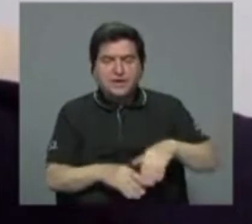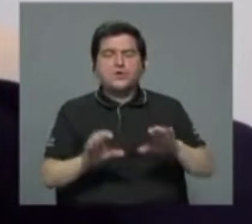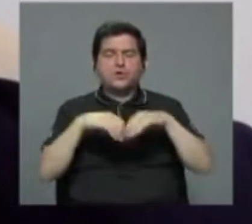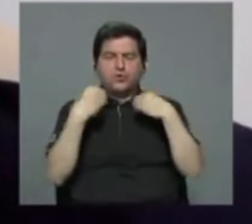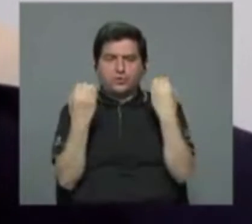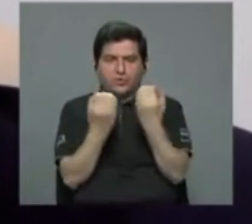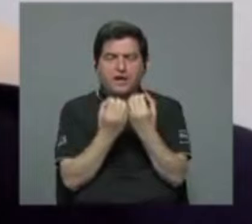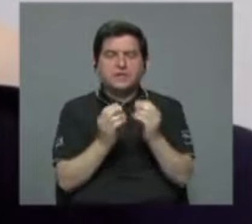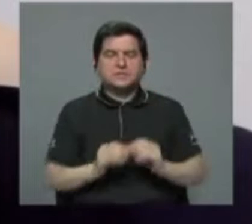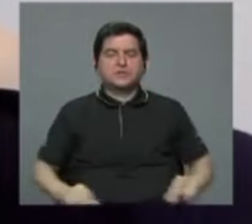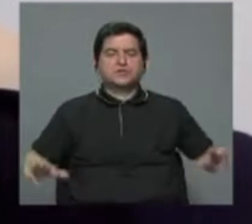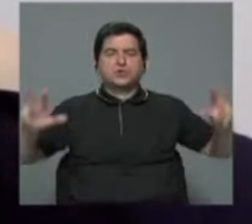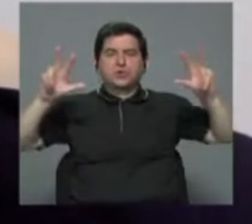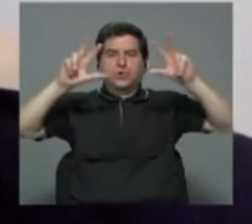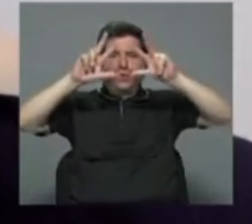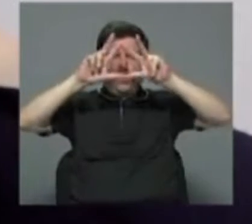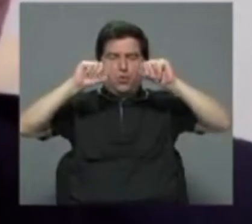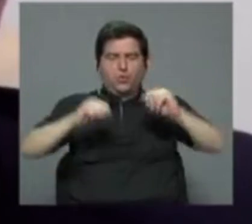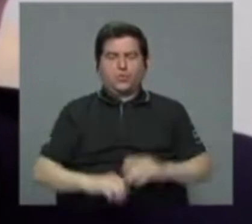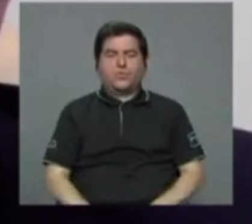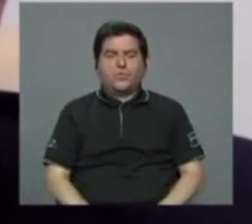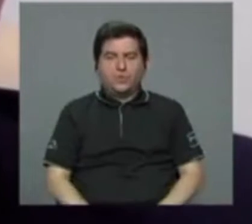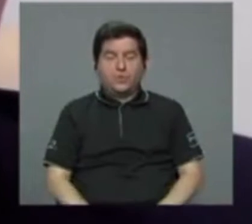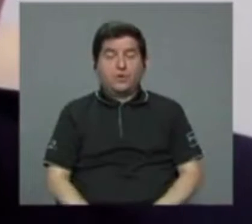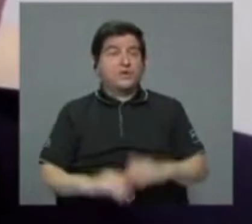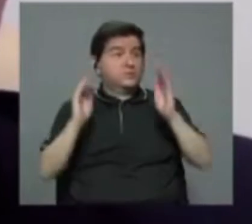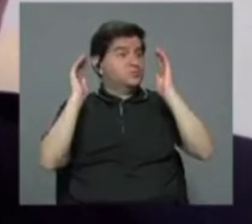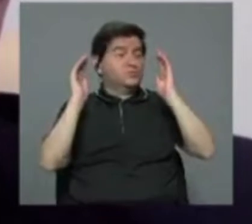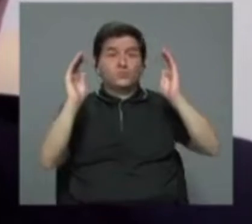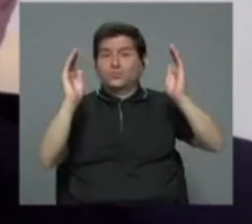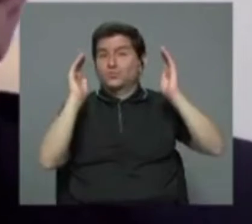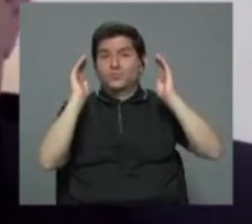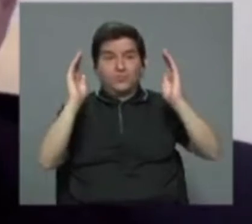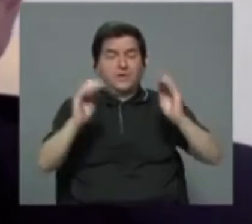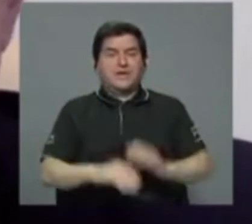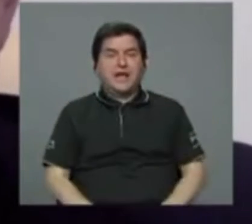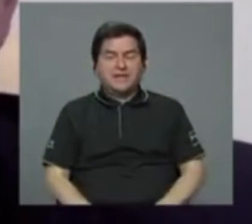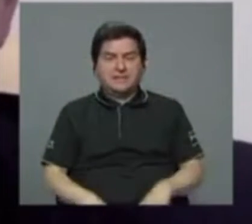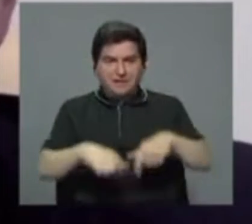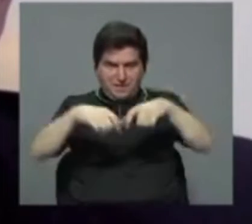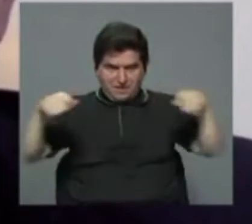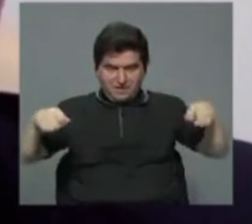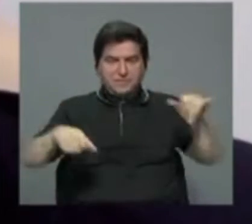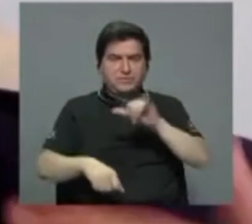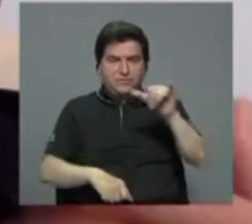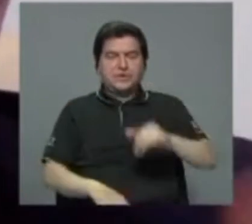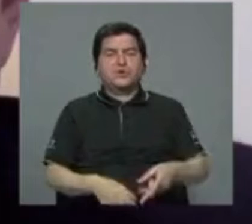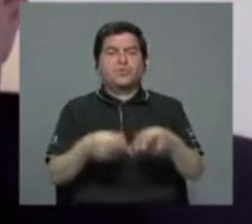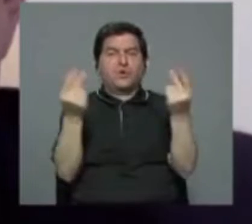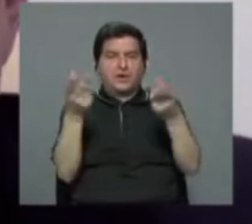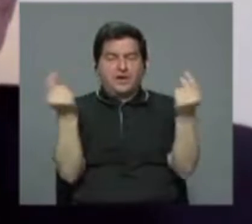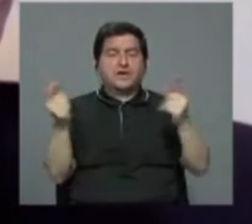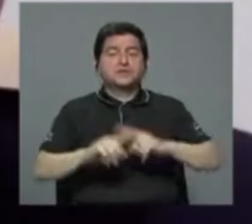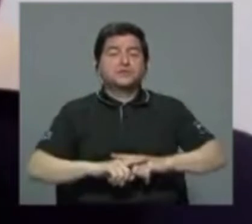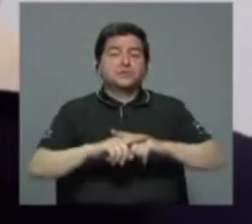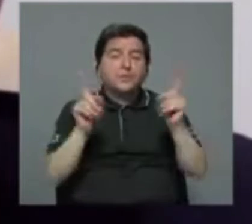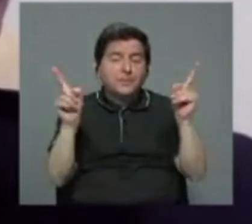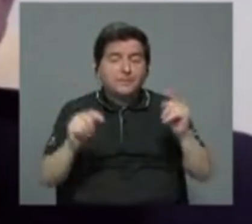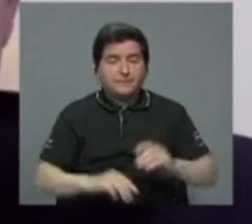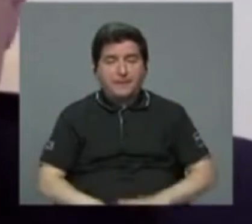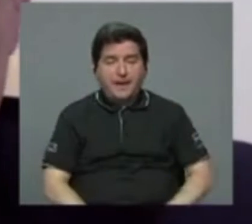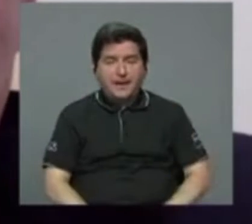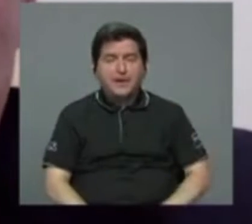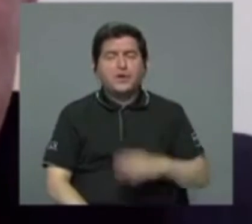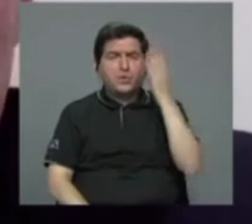organización, que es una organización monstruosa en cuanto a su tamaño y también en cuanto a su gasto. Pero ha sido